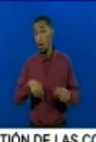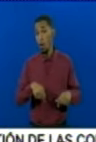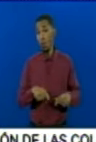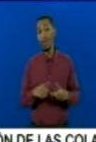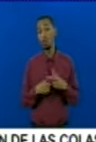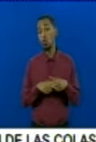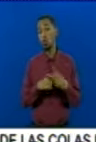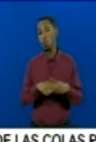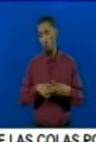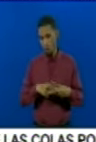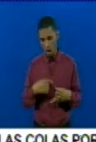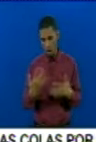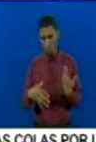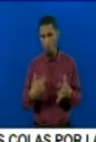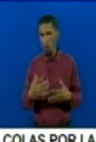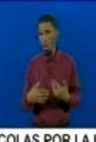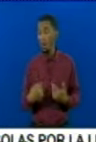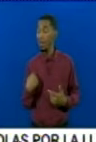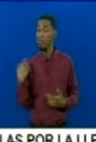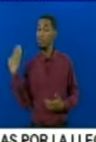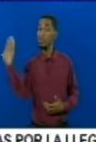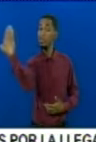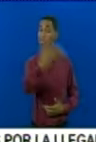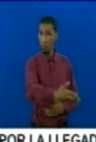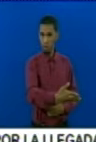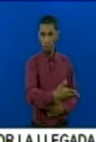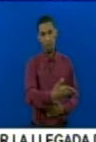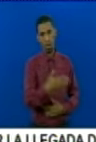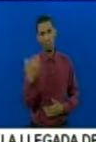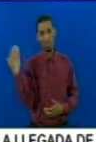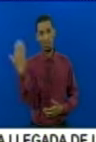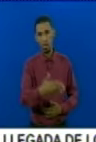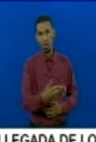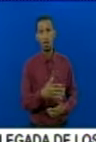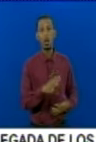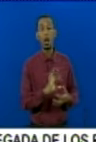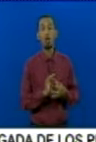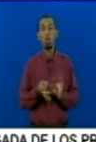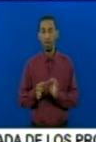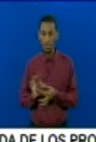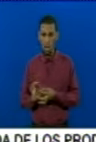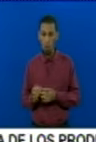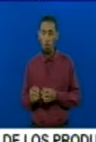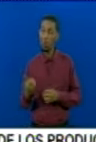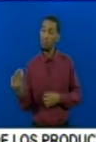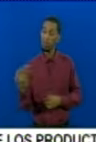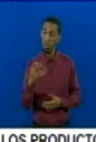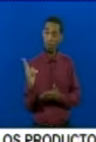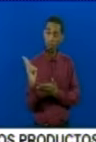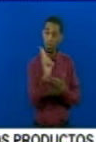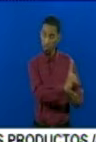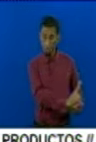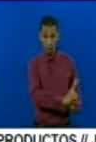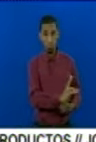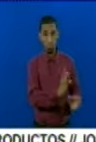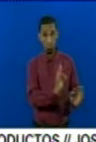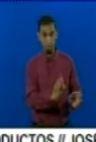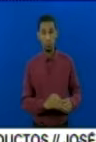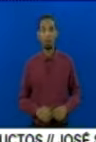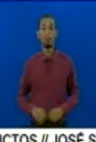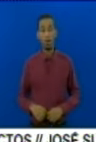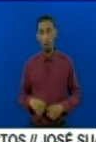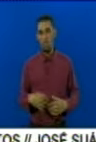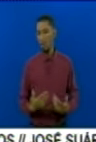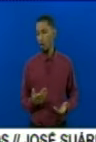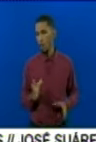nosotros sí le vamos a dar solución, eso inmediatamente, el coordinador personalmente es allí. Pero de lo que estamos hablando es